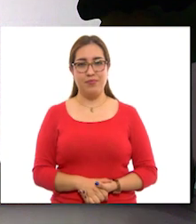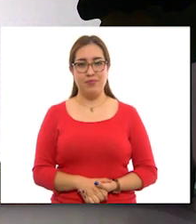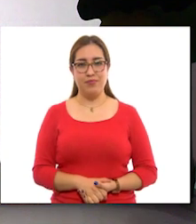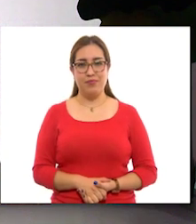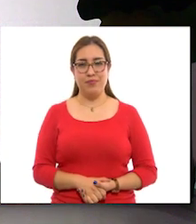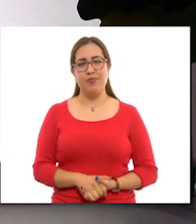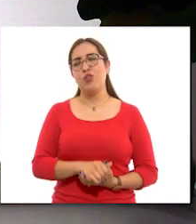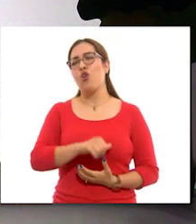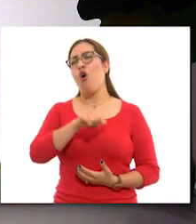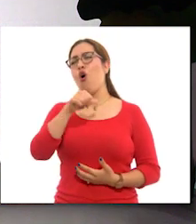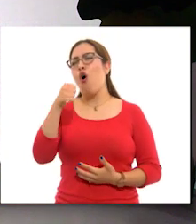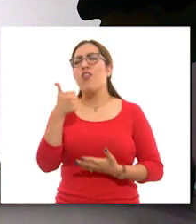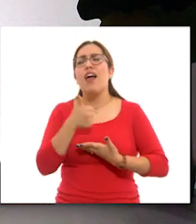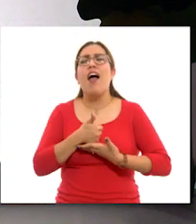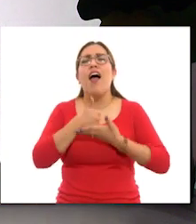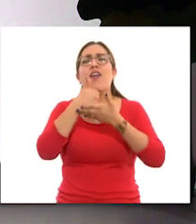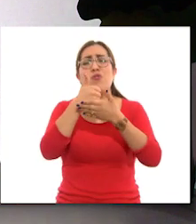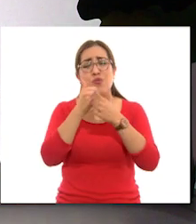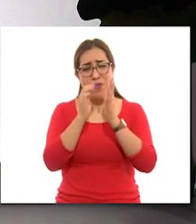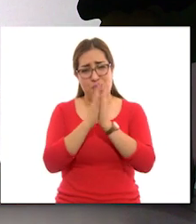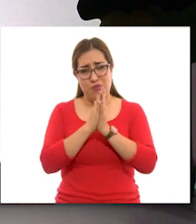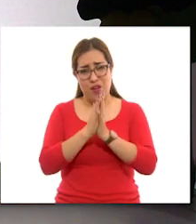¡Otra pista, Moni, por favor!